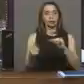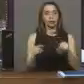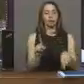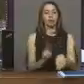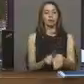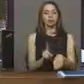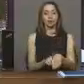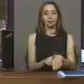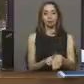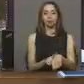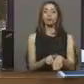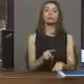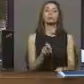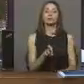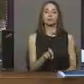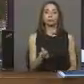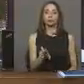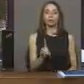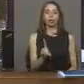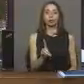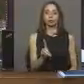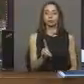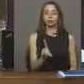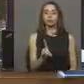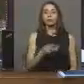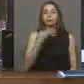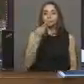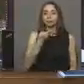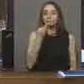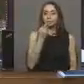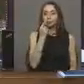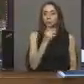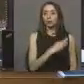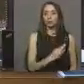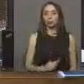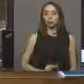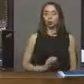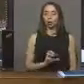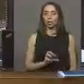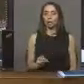tiempo de la bancada del Partido por la Democracia, tiene la palabra el Diputado Cristian Campos. Gracias.